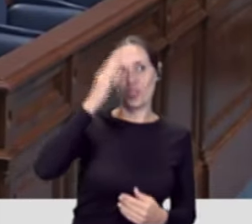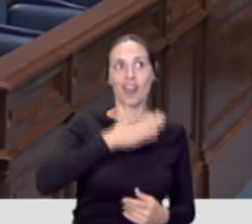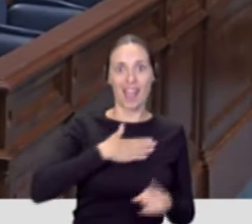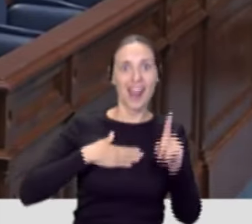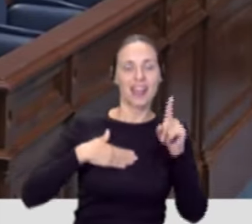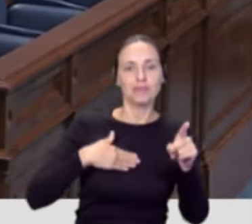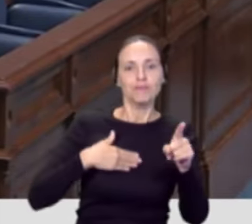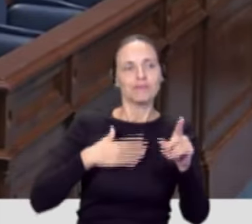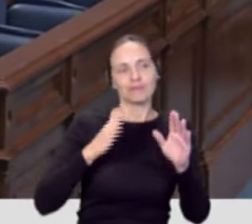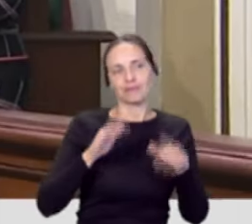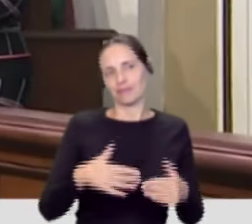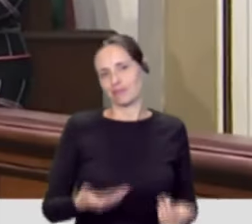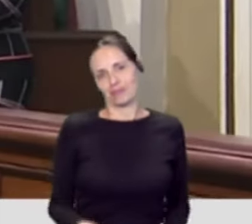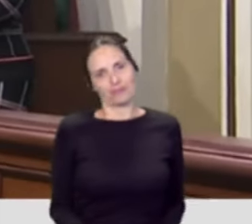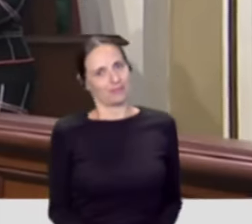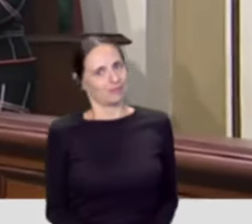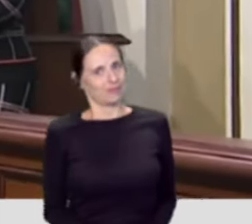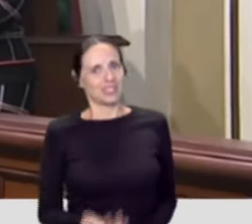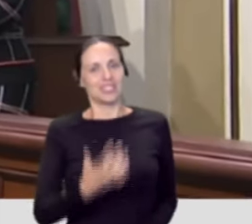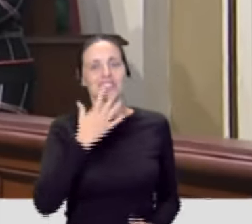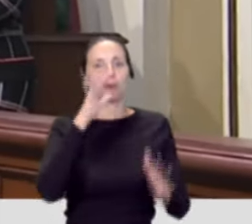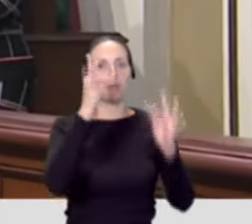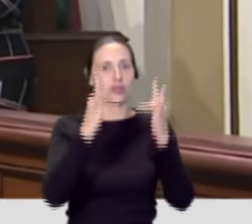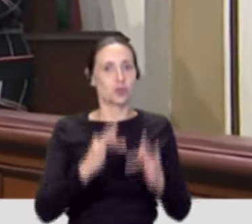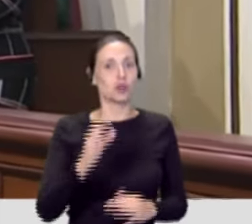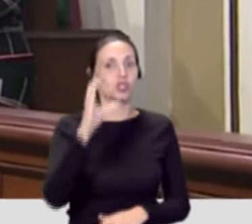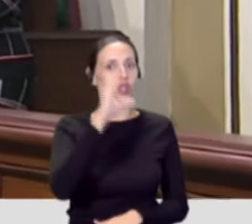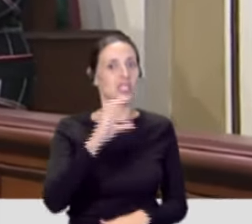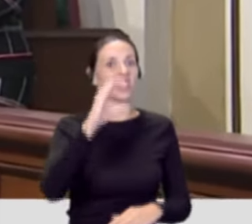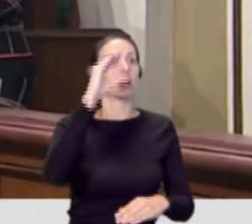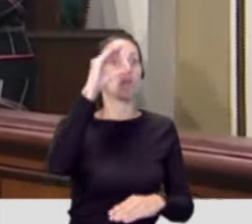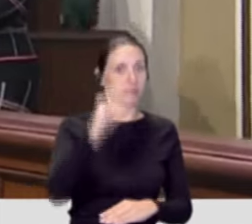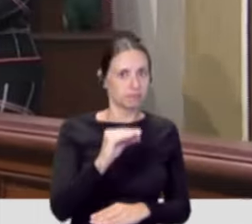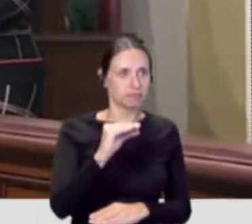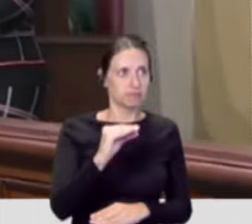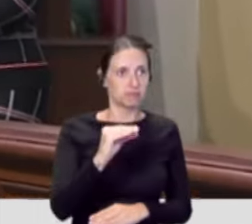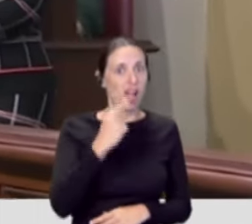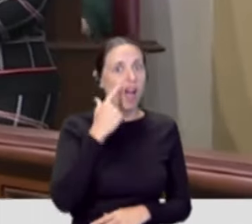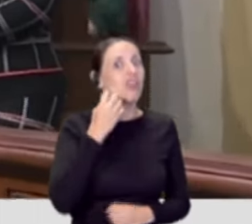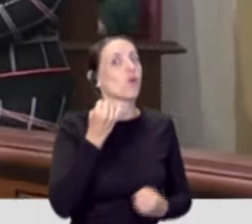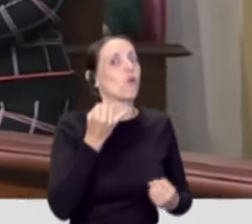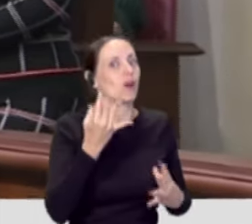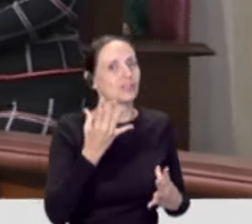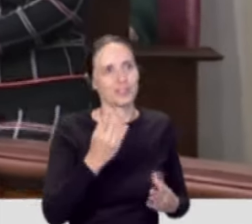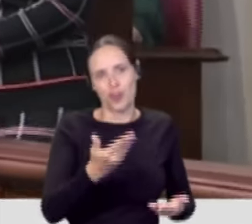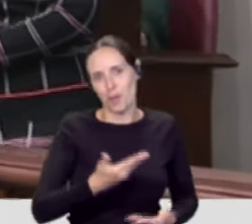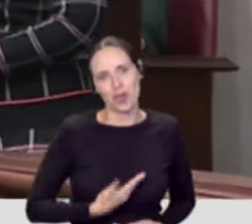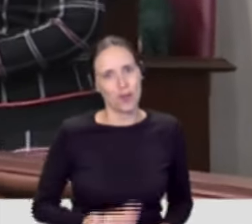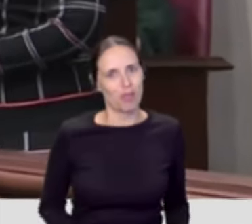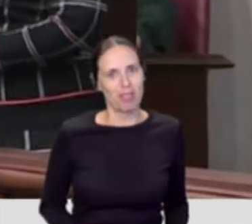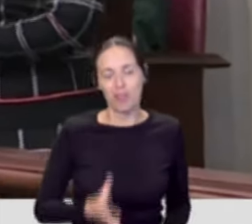y obviamente una reducción del presupuesto, que habrá que ver de cuánto es, pues no va a ayudar a eso, porque ya el presupuesto de ciencia es bastante pequeño. De